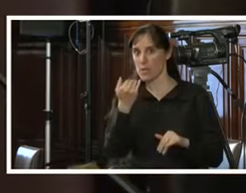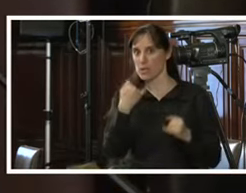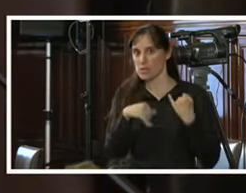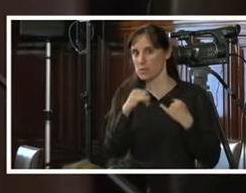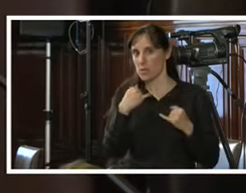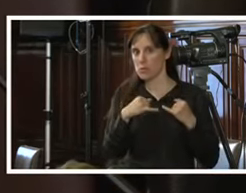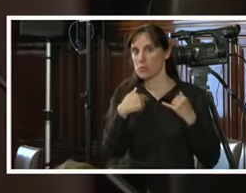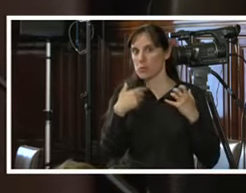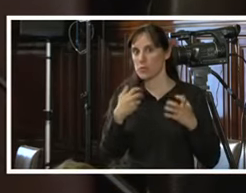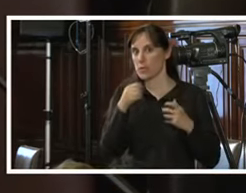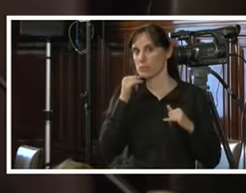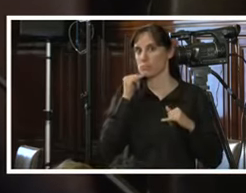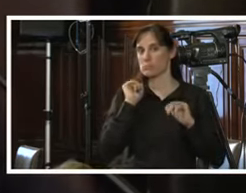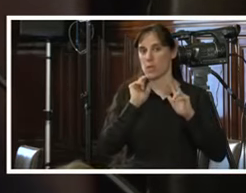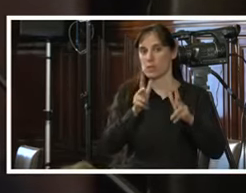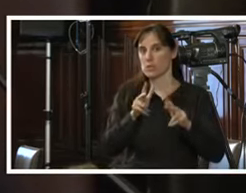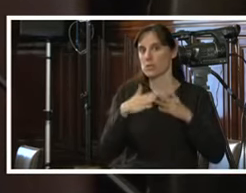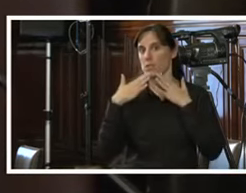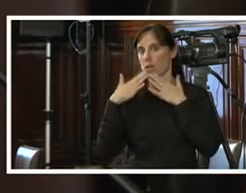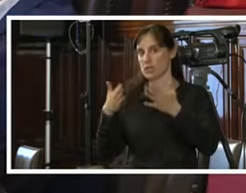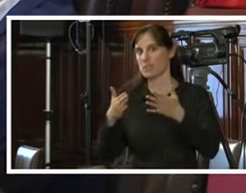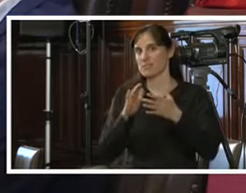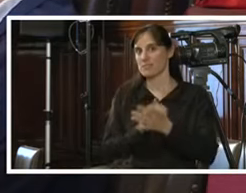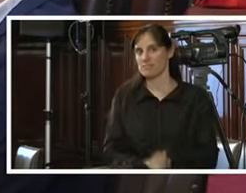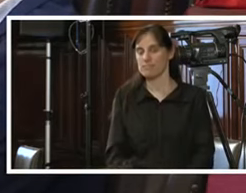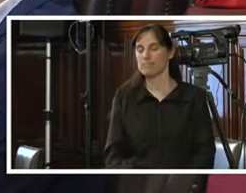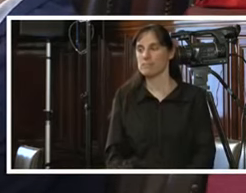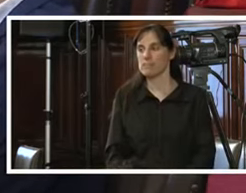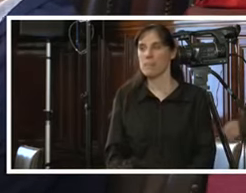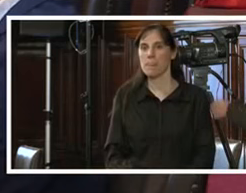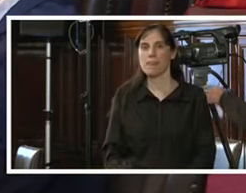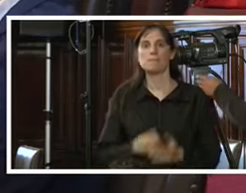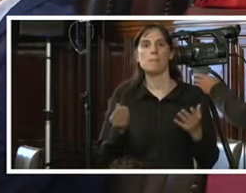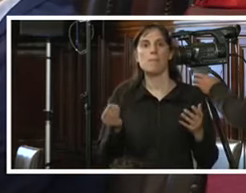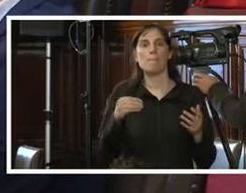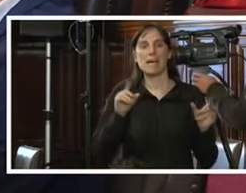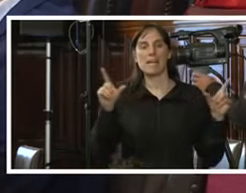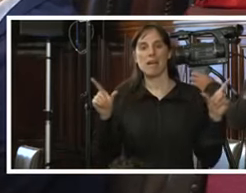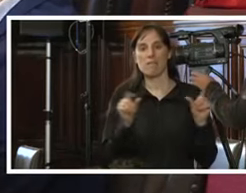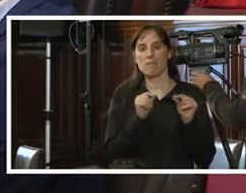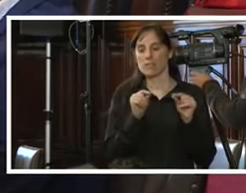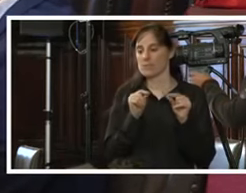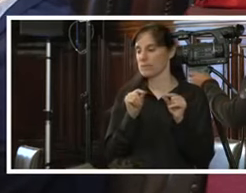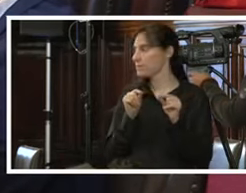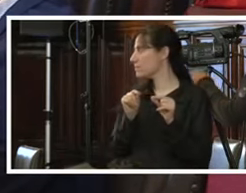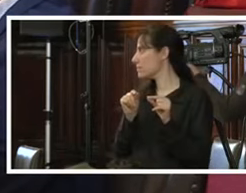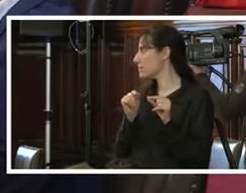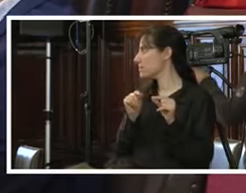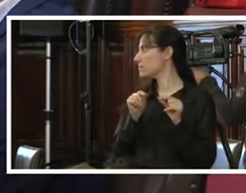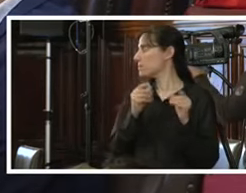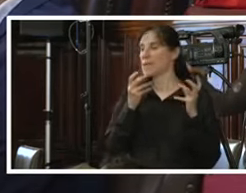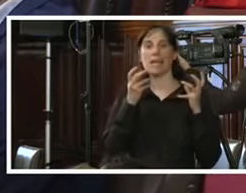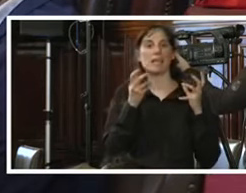quería contar en términos de relaciones de bienes gracias y para concluir queremos revisar